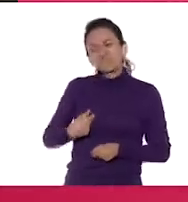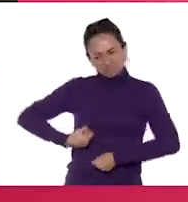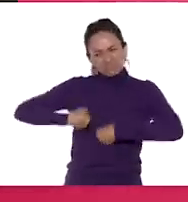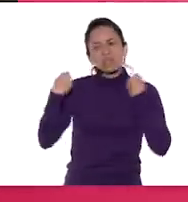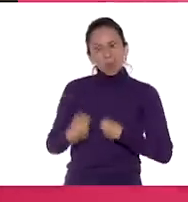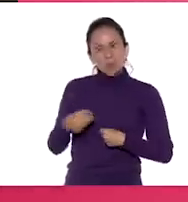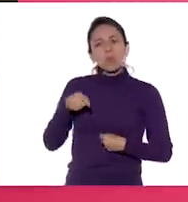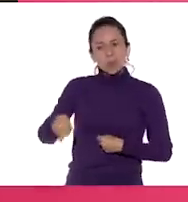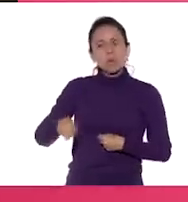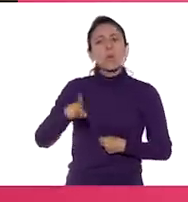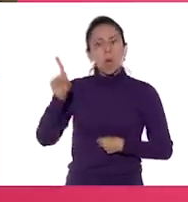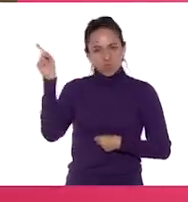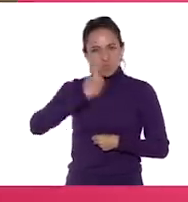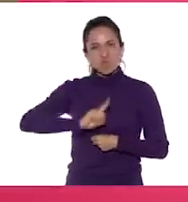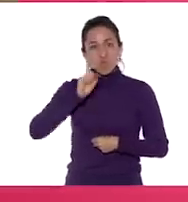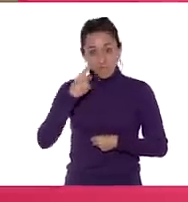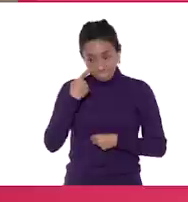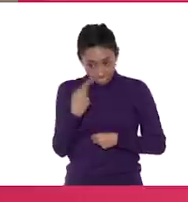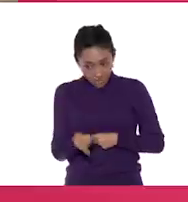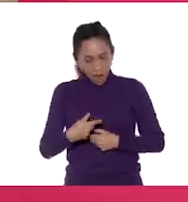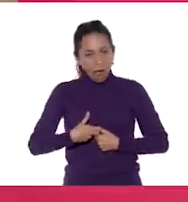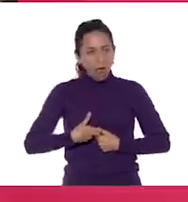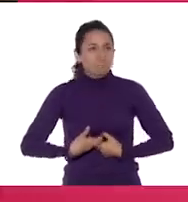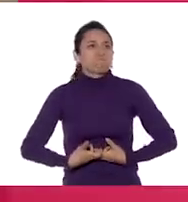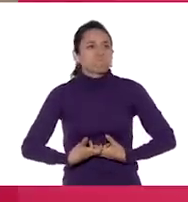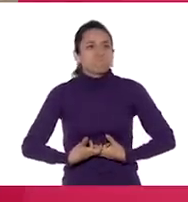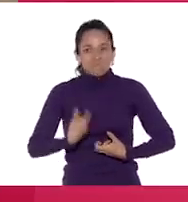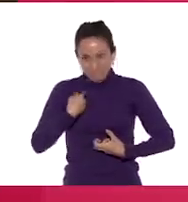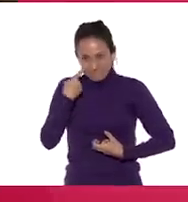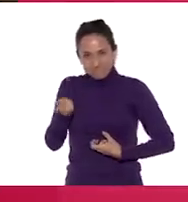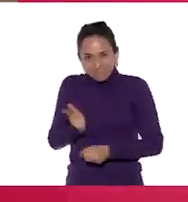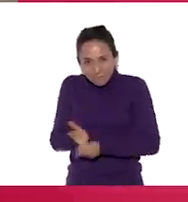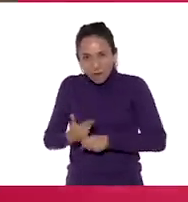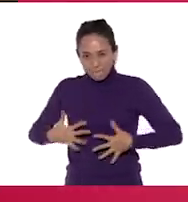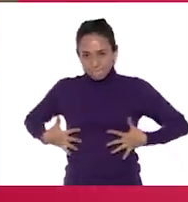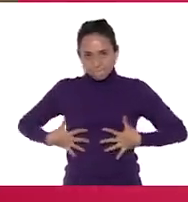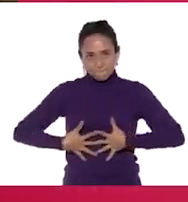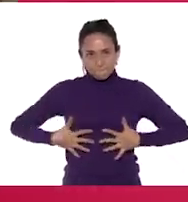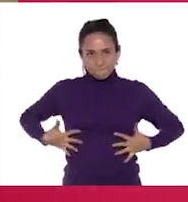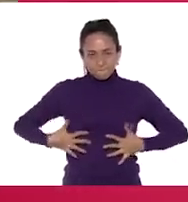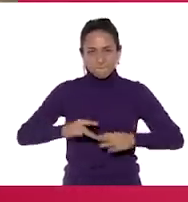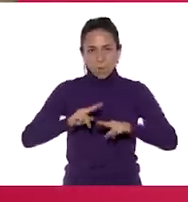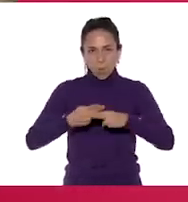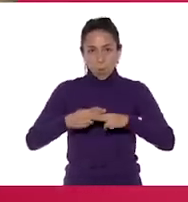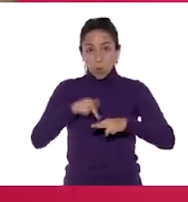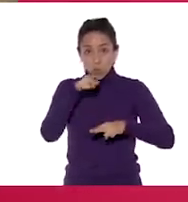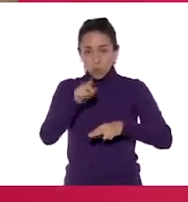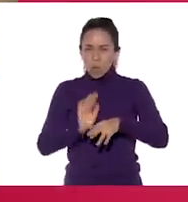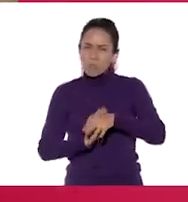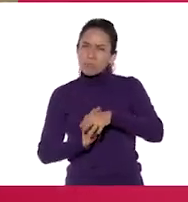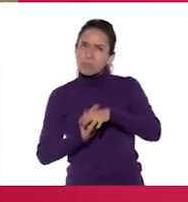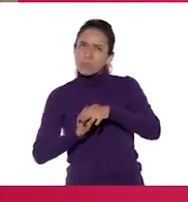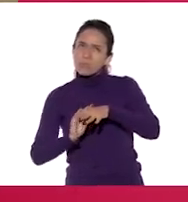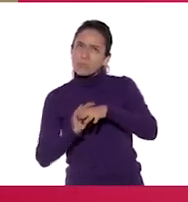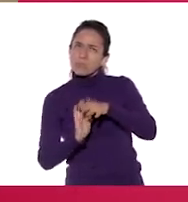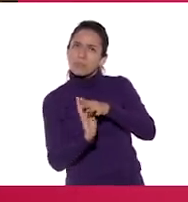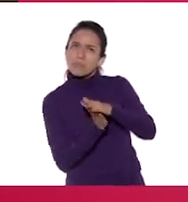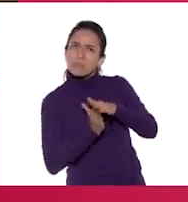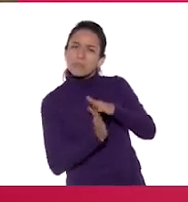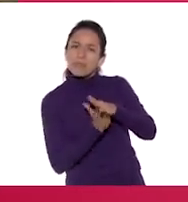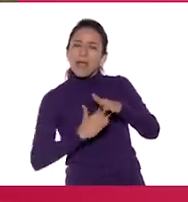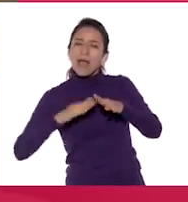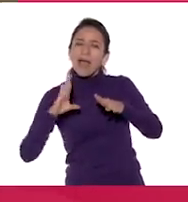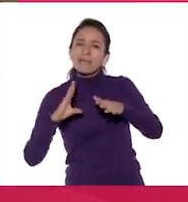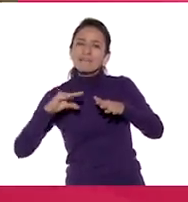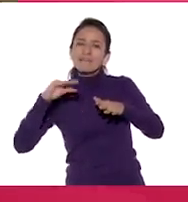fijas, está muy gordita. Uh-huh. Mira, aquí se ven las costillas. Si palpas, vas a sentir así acolchonadito. Son